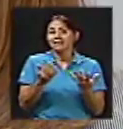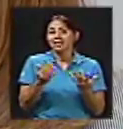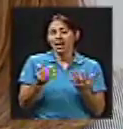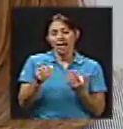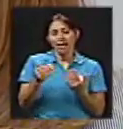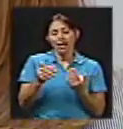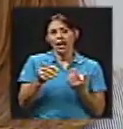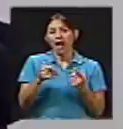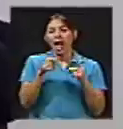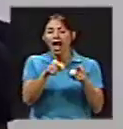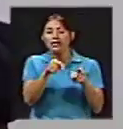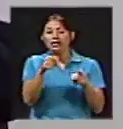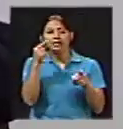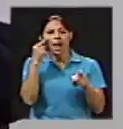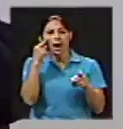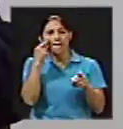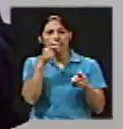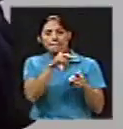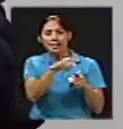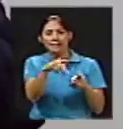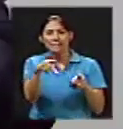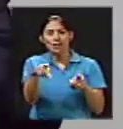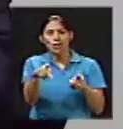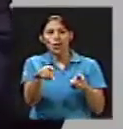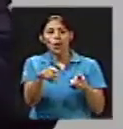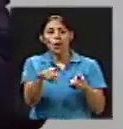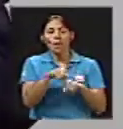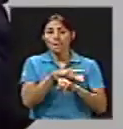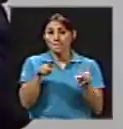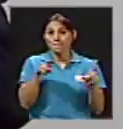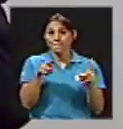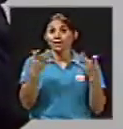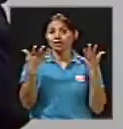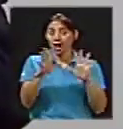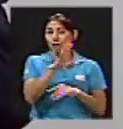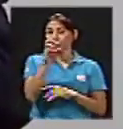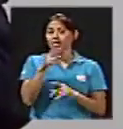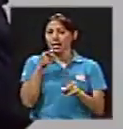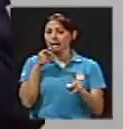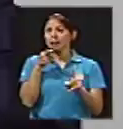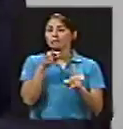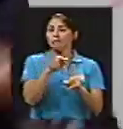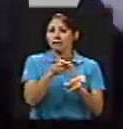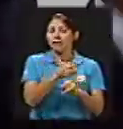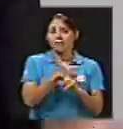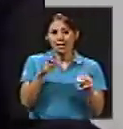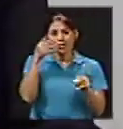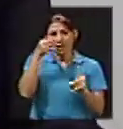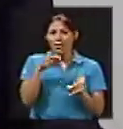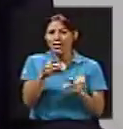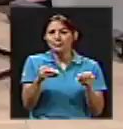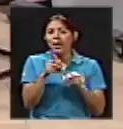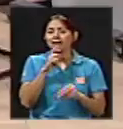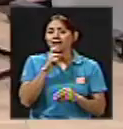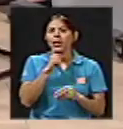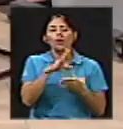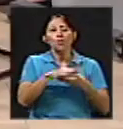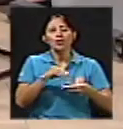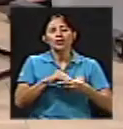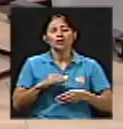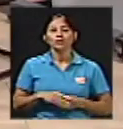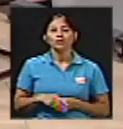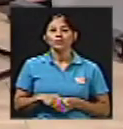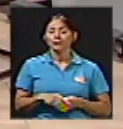porque, y ya Costa Rica se ha movido ahí, pero creo que ahí es muy cuesta arriba. Cuéntenos, por favor. Yo creo que